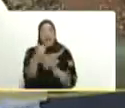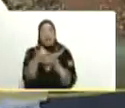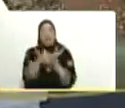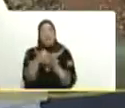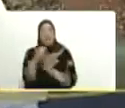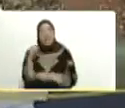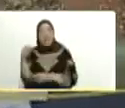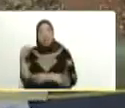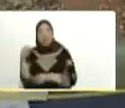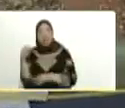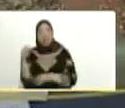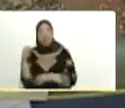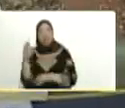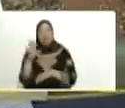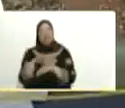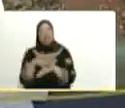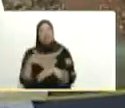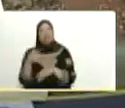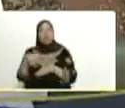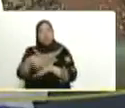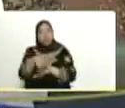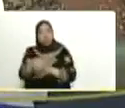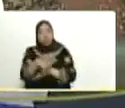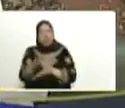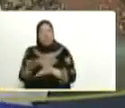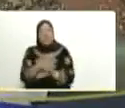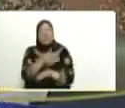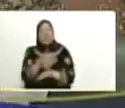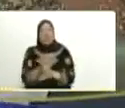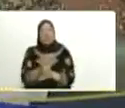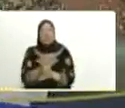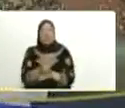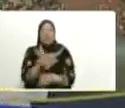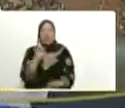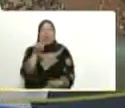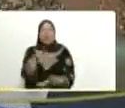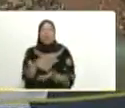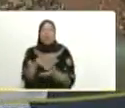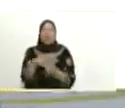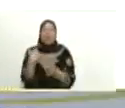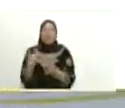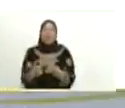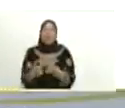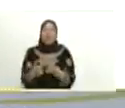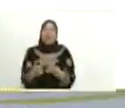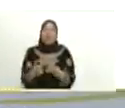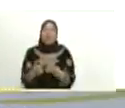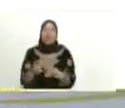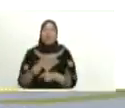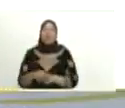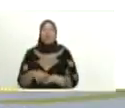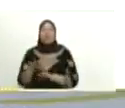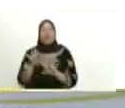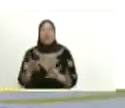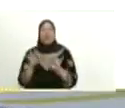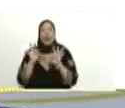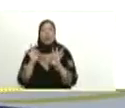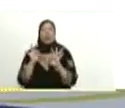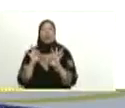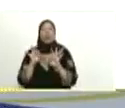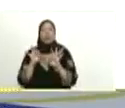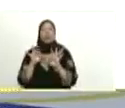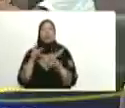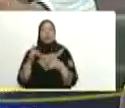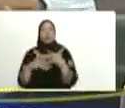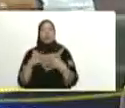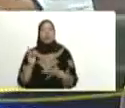¿Por qué? Porque la calle es una calle principal y los demás todo consejos... Todo el que pasa por ahí bota la bolsa. Exactamente. Correcto. Eso es lo